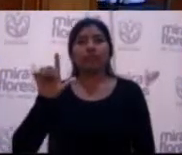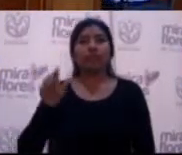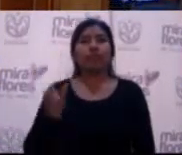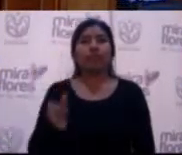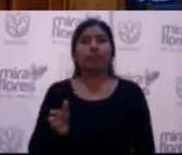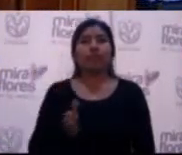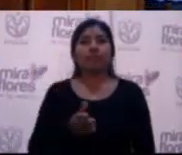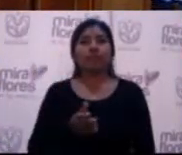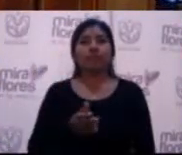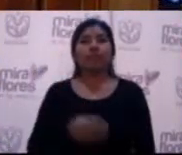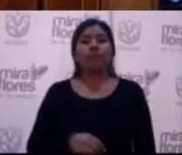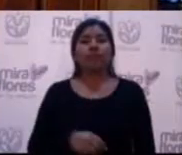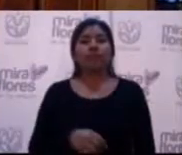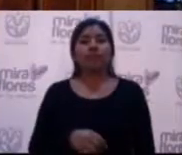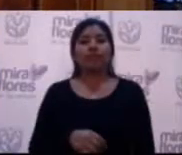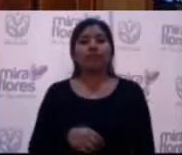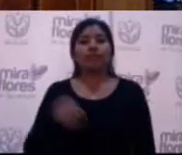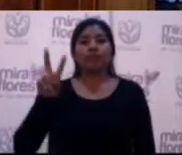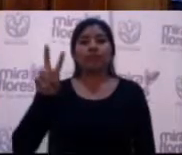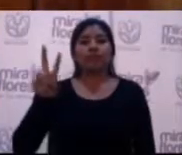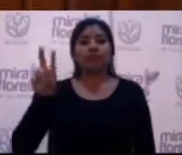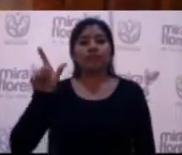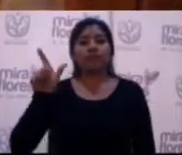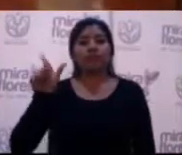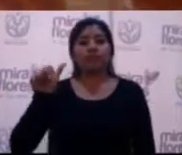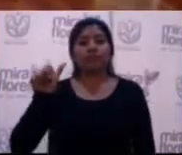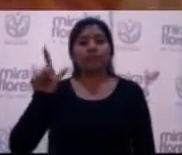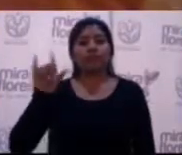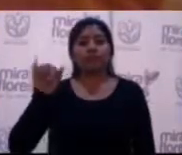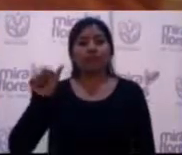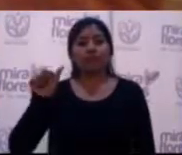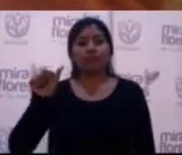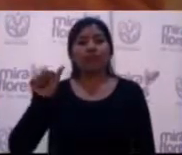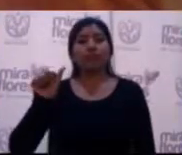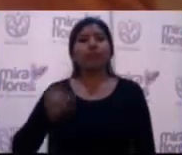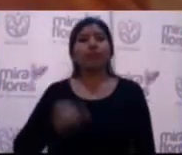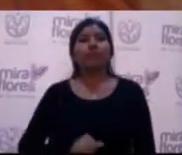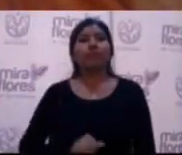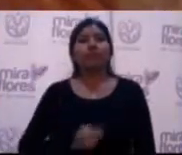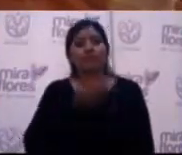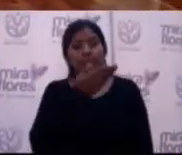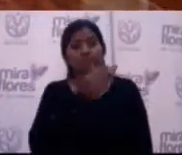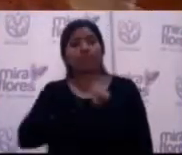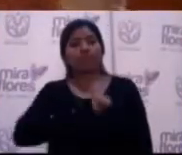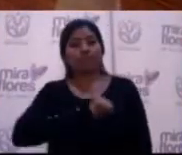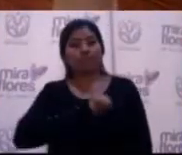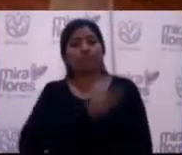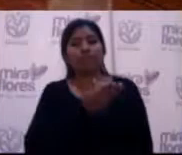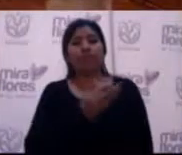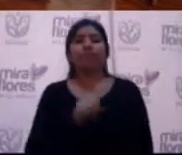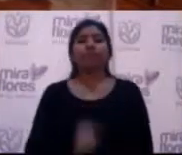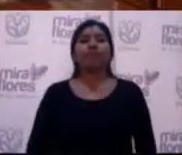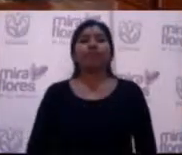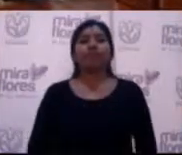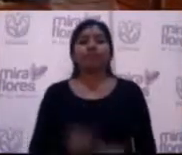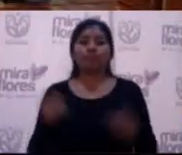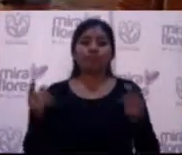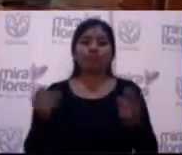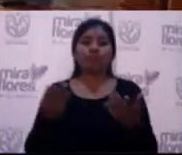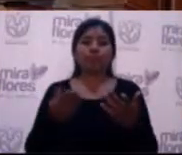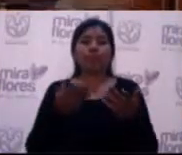Riego. Presente. Señora Valia Barak Pastor. Presente. Hay quórum, señor alcalde. Con el quórum reglamentario damos por instalada la